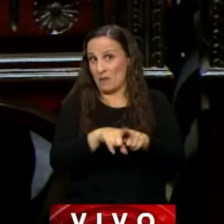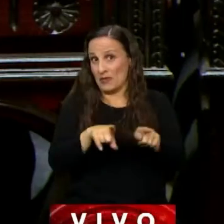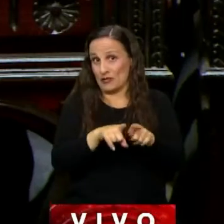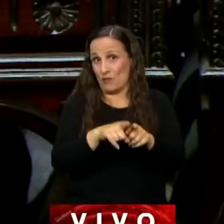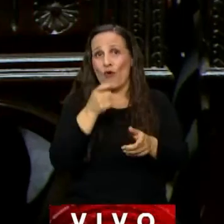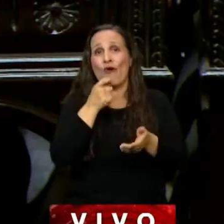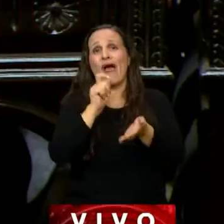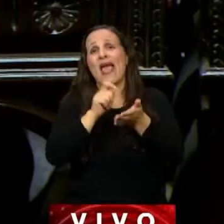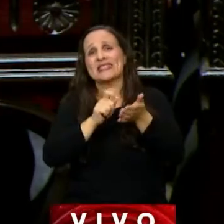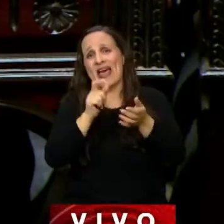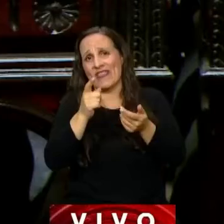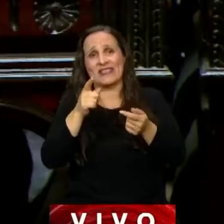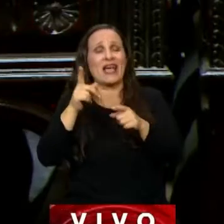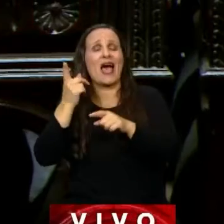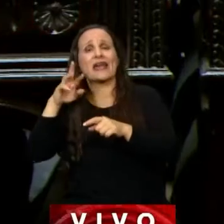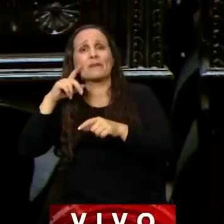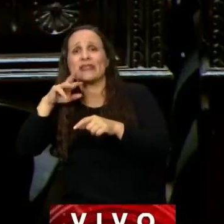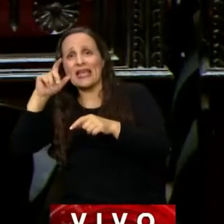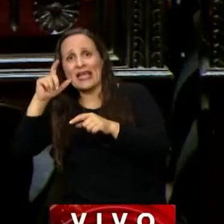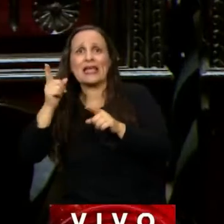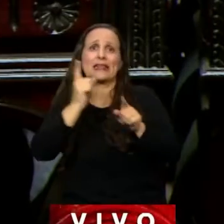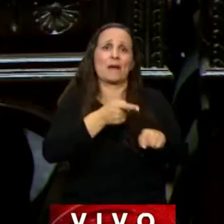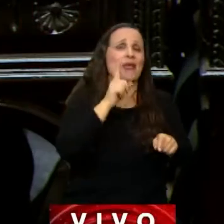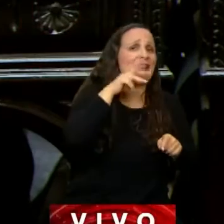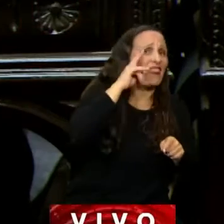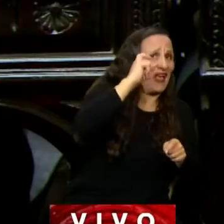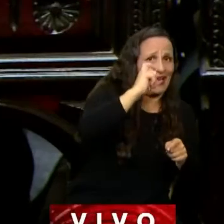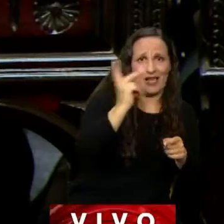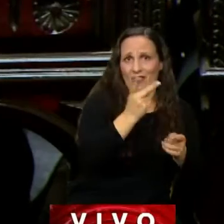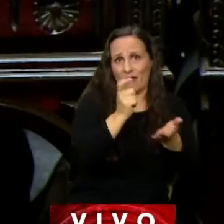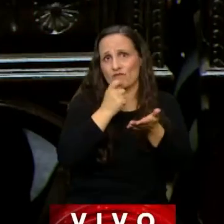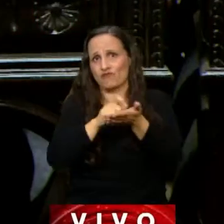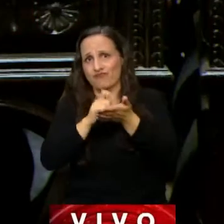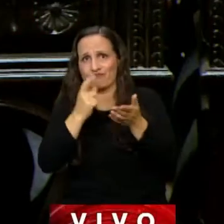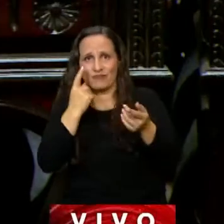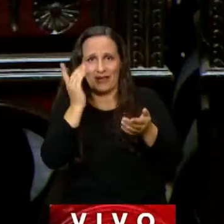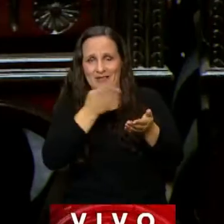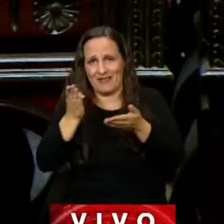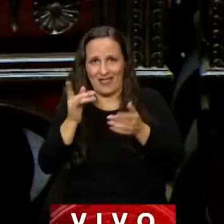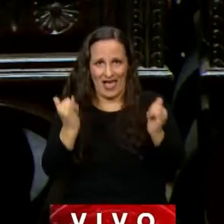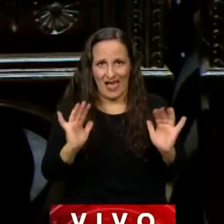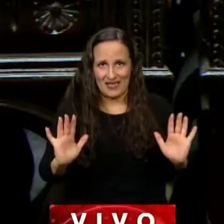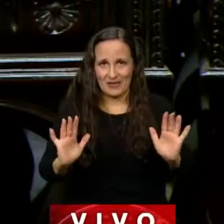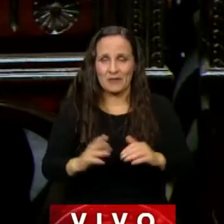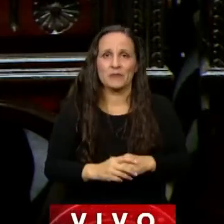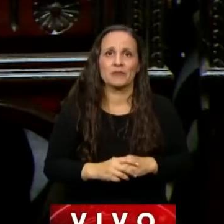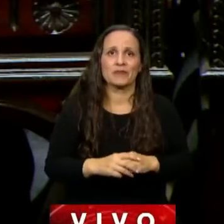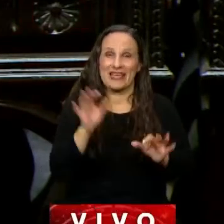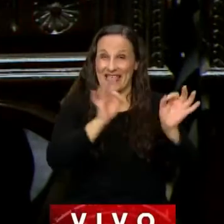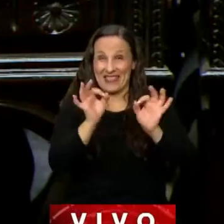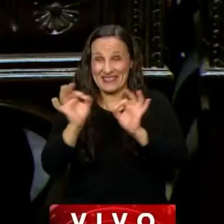las estadísticas tanto del RIPTE como las del INDEC. Podríamos llenar de datos al